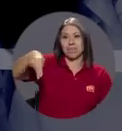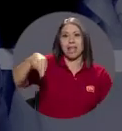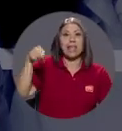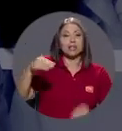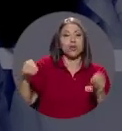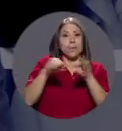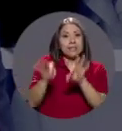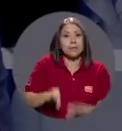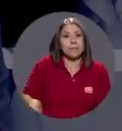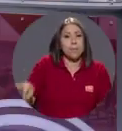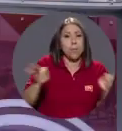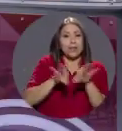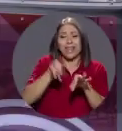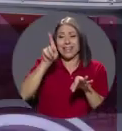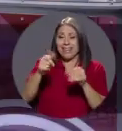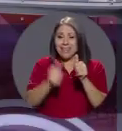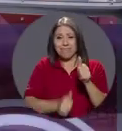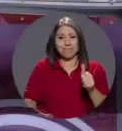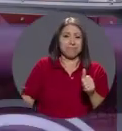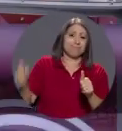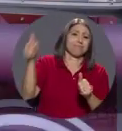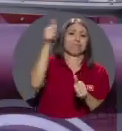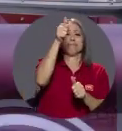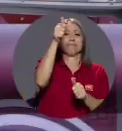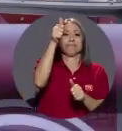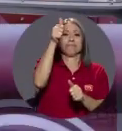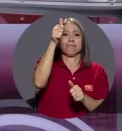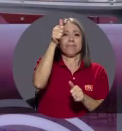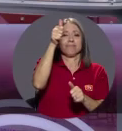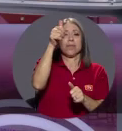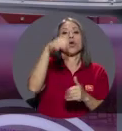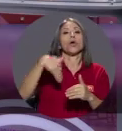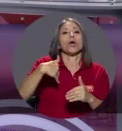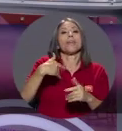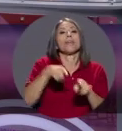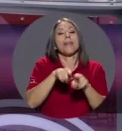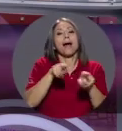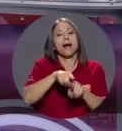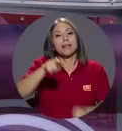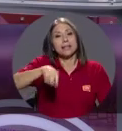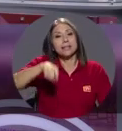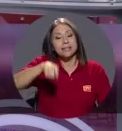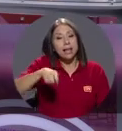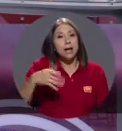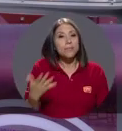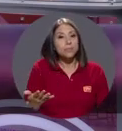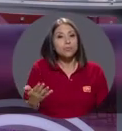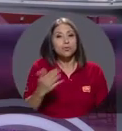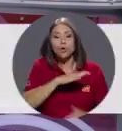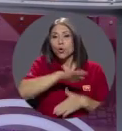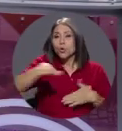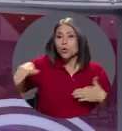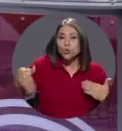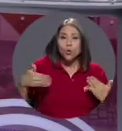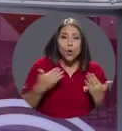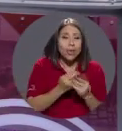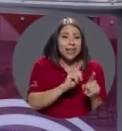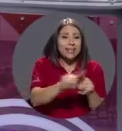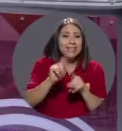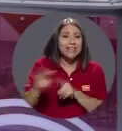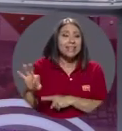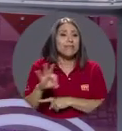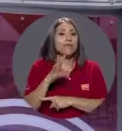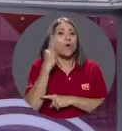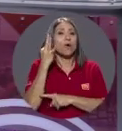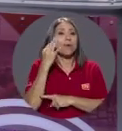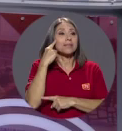lo más importante y esa es la que tiene que estar en la punta de esa pirámide. Luego necesitamos tener a todos los